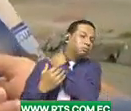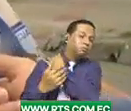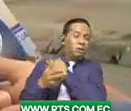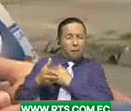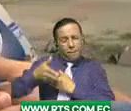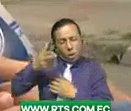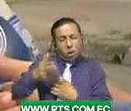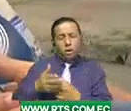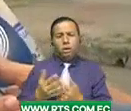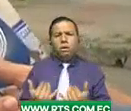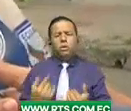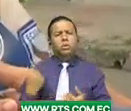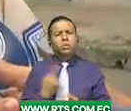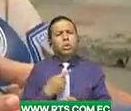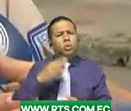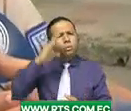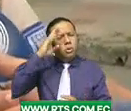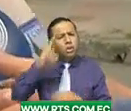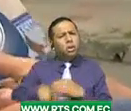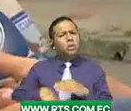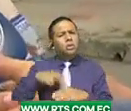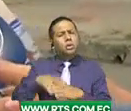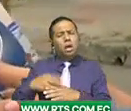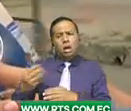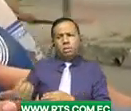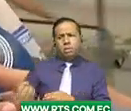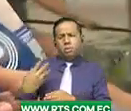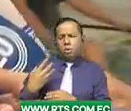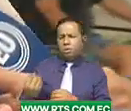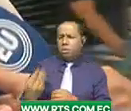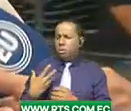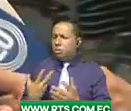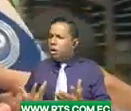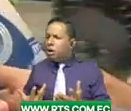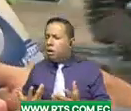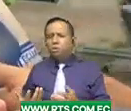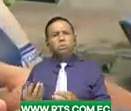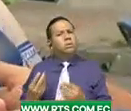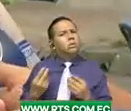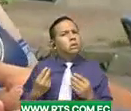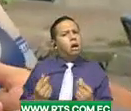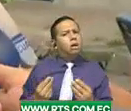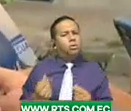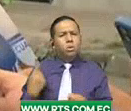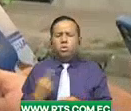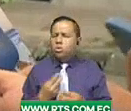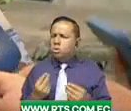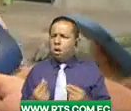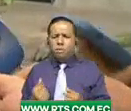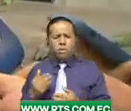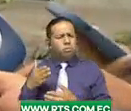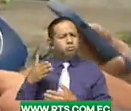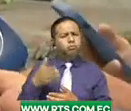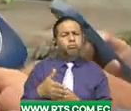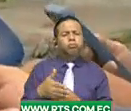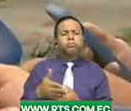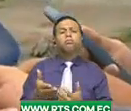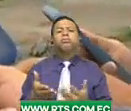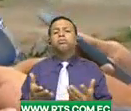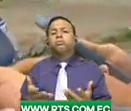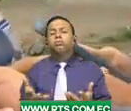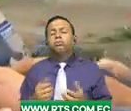Inmediatamente nosotros como Policía Nacional, al conocer esto, actuamos, reaccionamos de una forma inmediata, donde tenemos